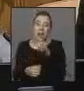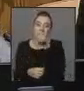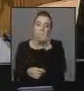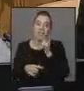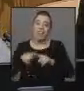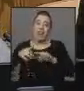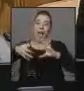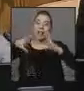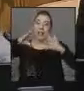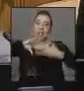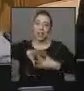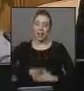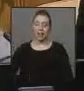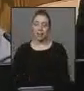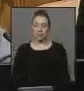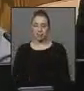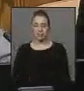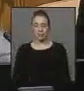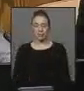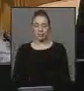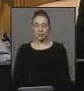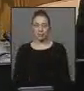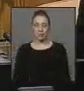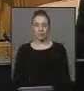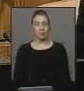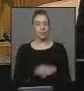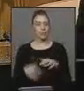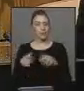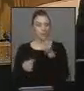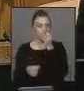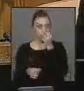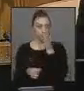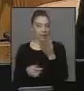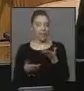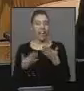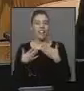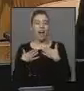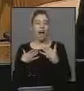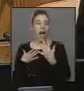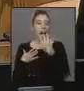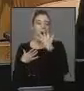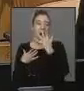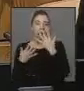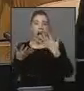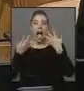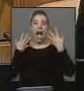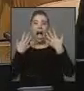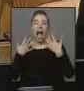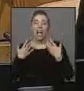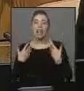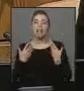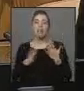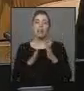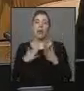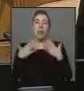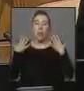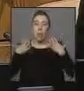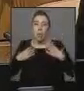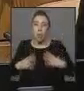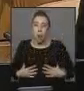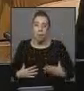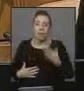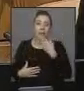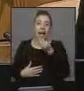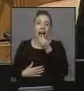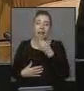planeta. Los animales y plantas que nos oxigenan, nos alimentan el cuerpo, también